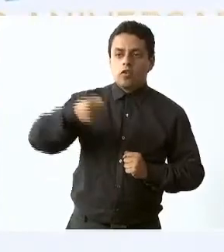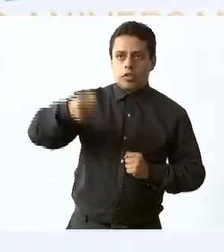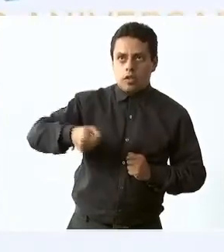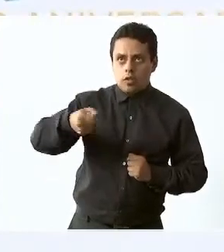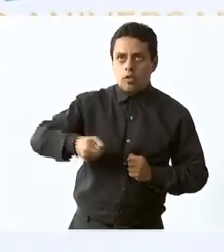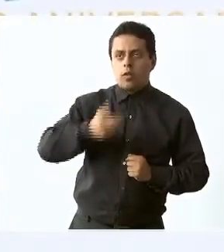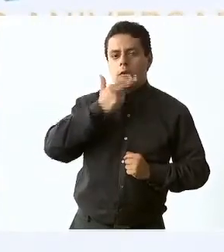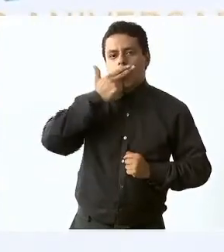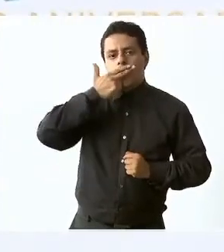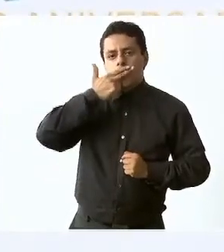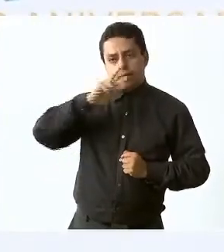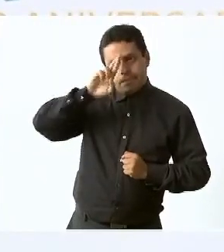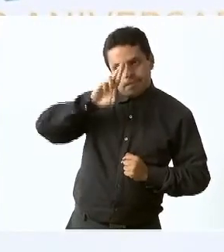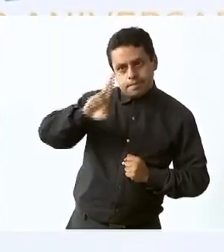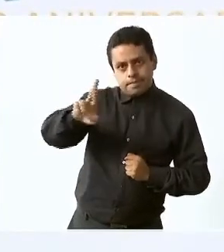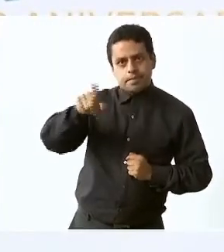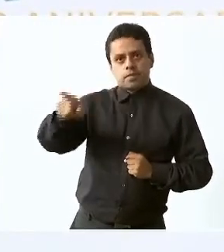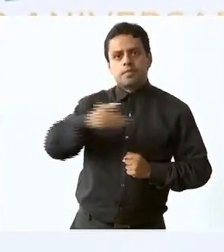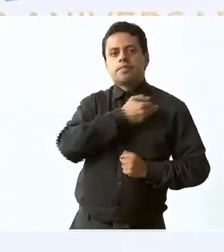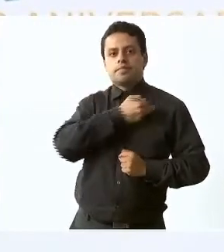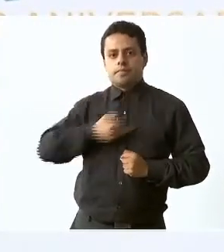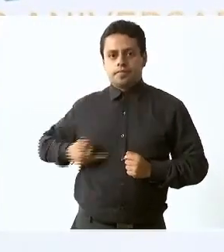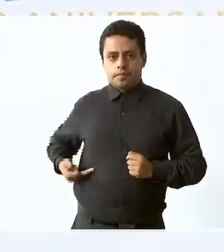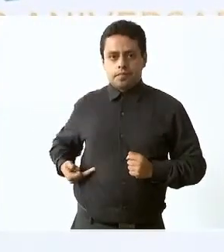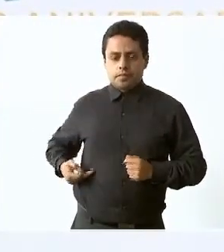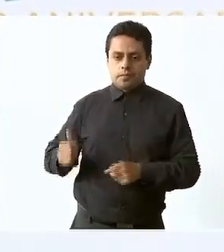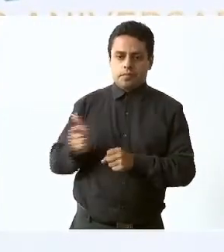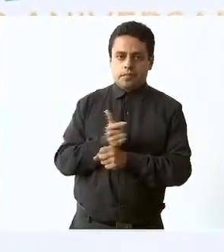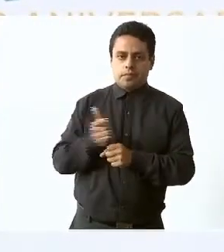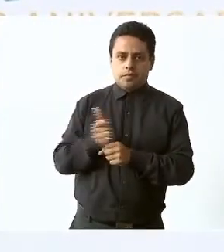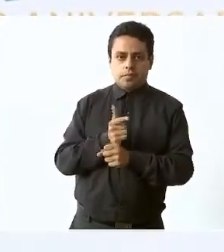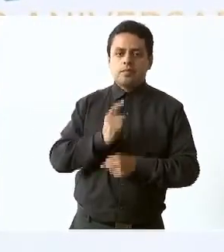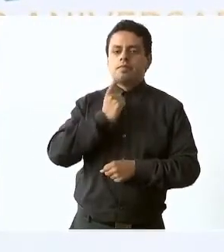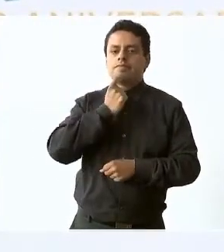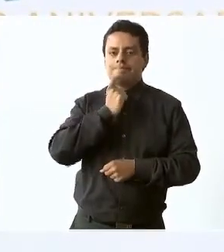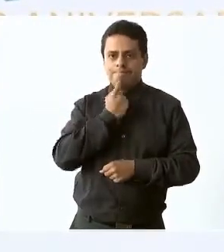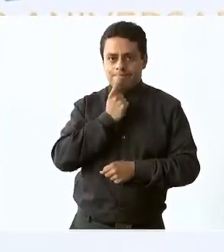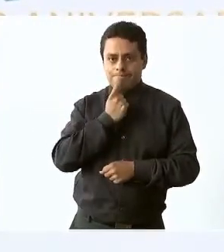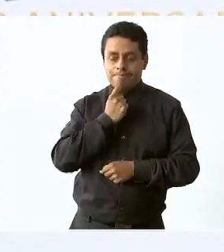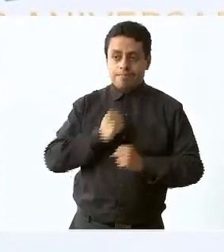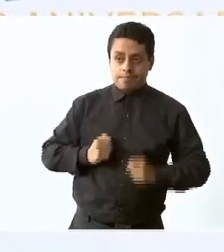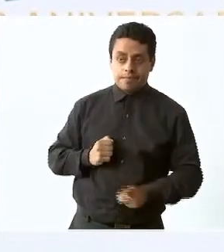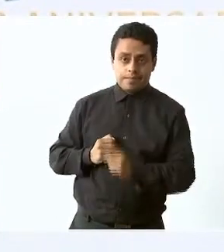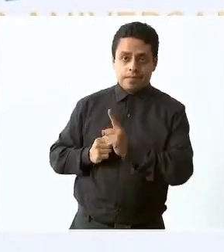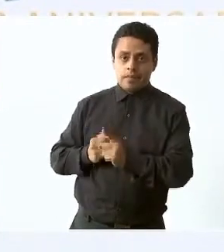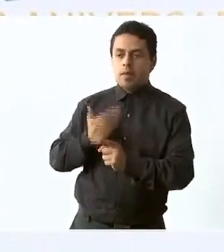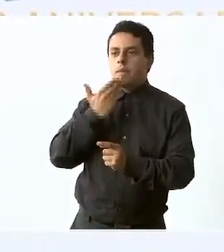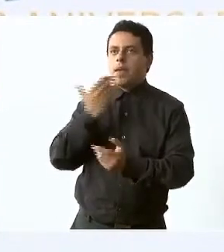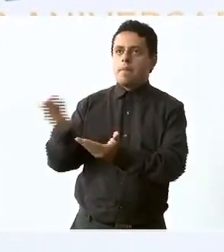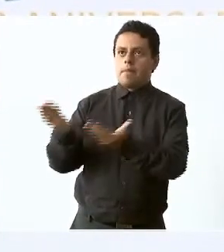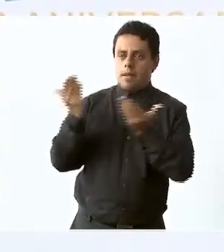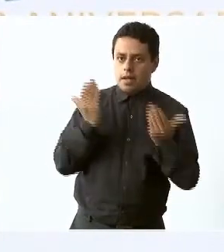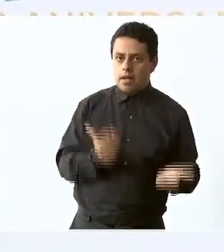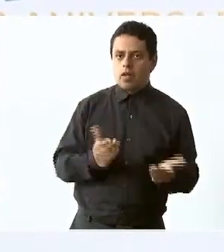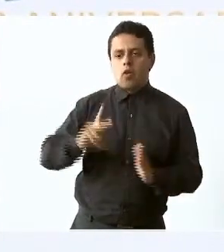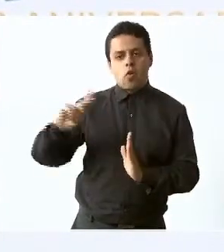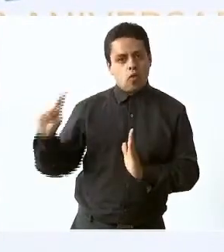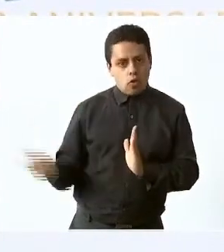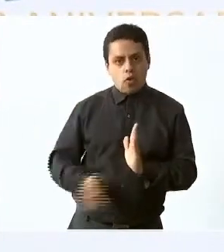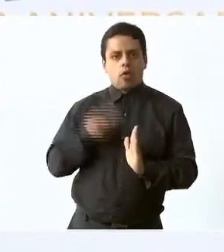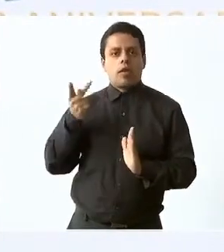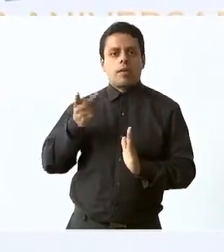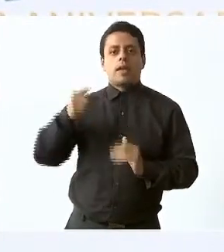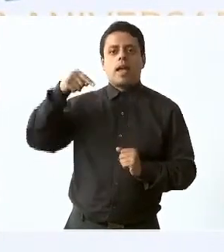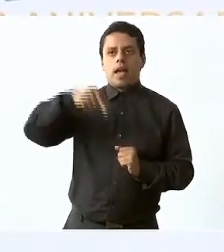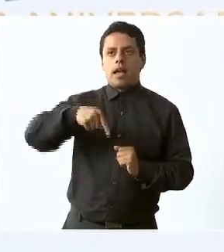al presidente de la República, licenciado Andrés Manuel López Obrador, Sea usted bienvenido